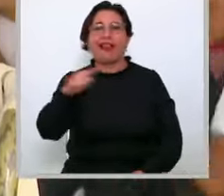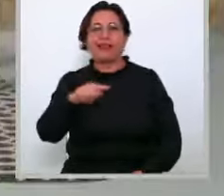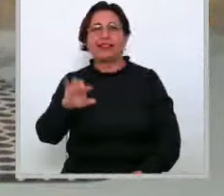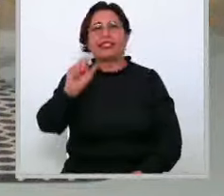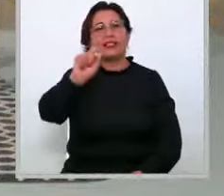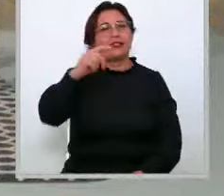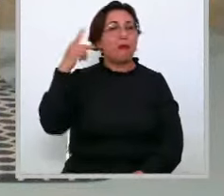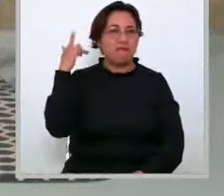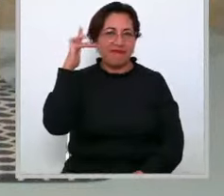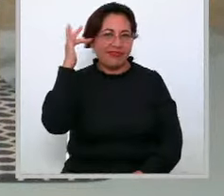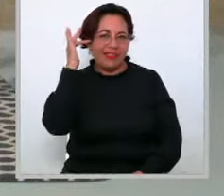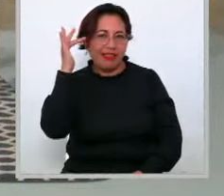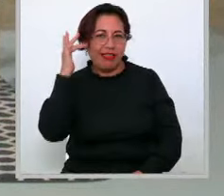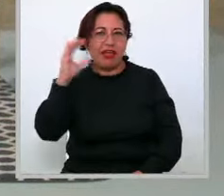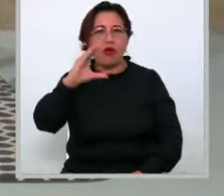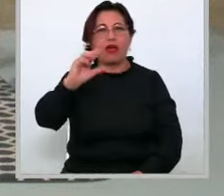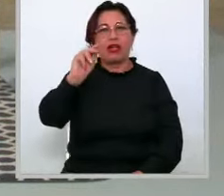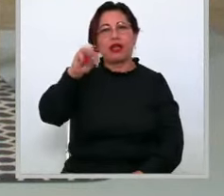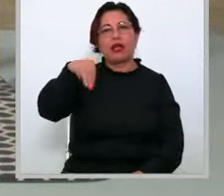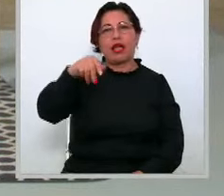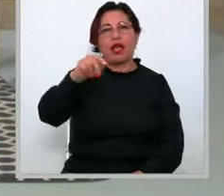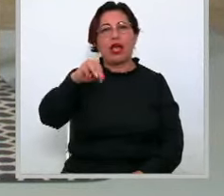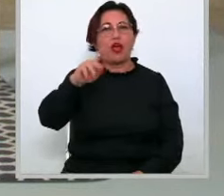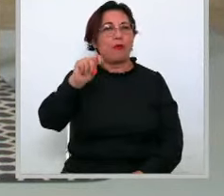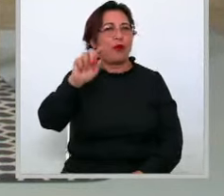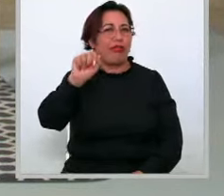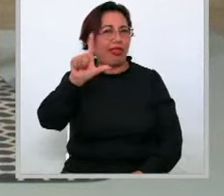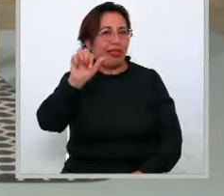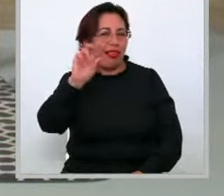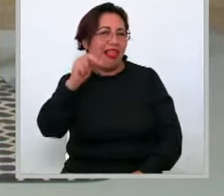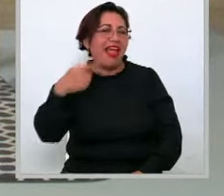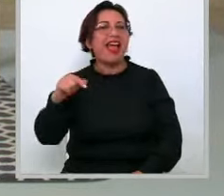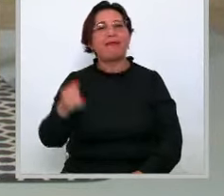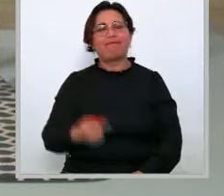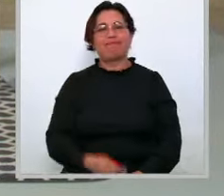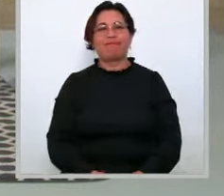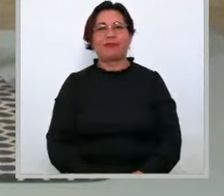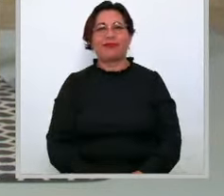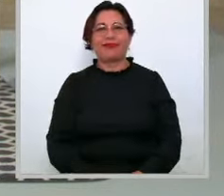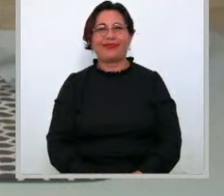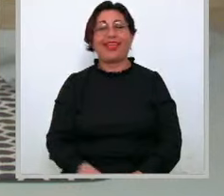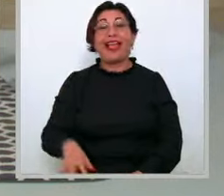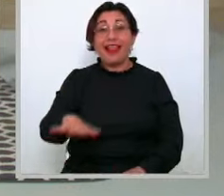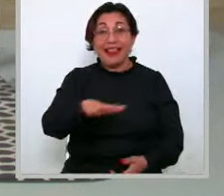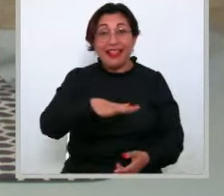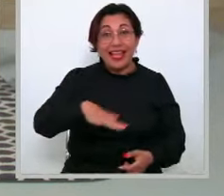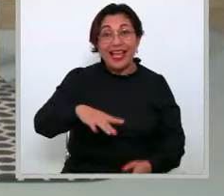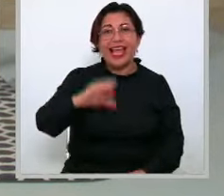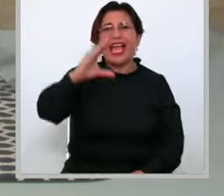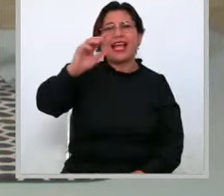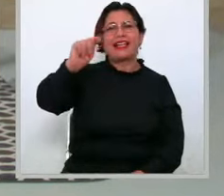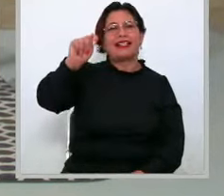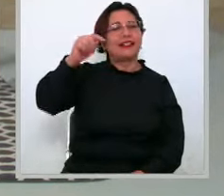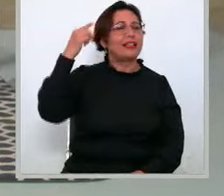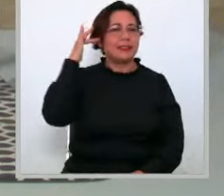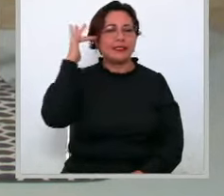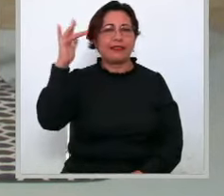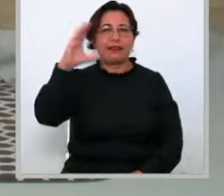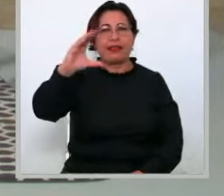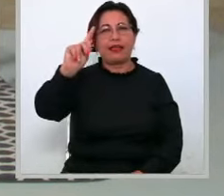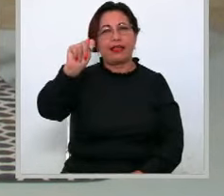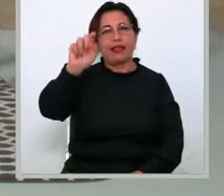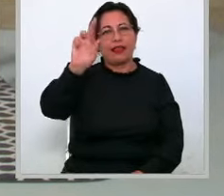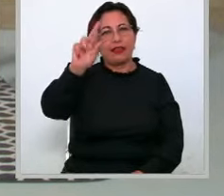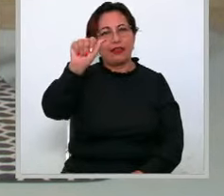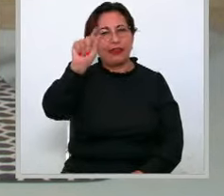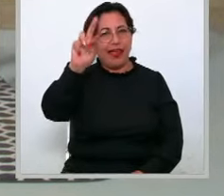Camotlán, Valles Centrales, pues bueno, estamos ahorita aquí transmitiendo, y también tenemos el municipio de Santa Catarina Quiané, Sierra